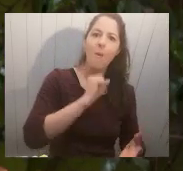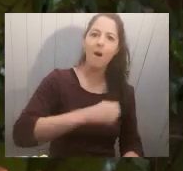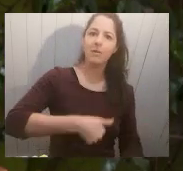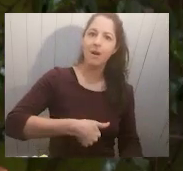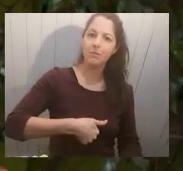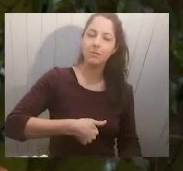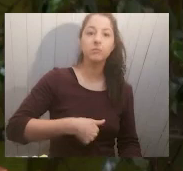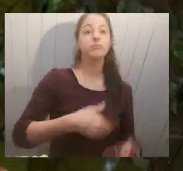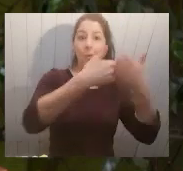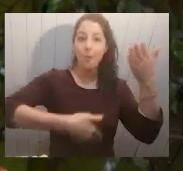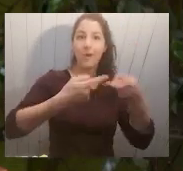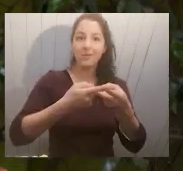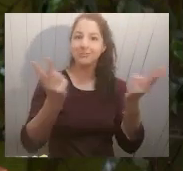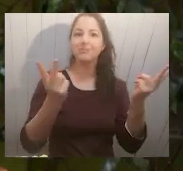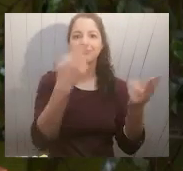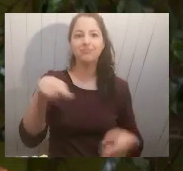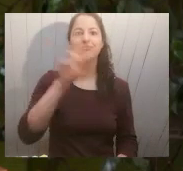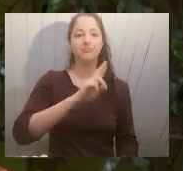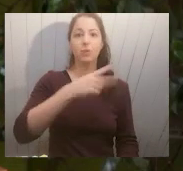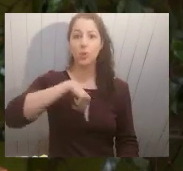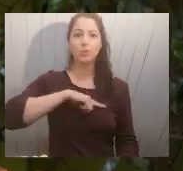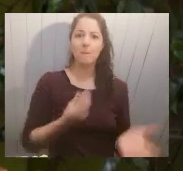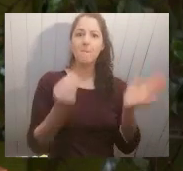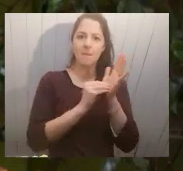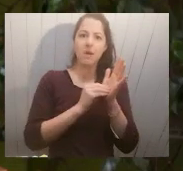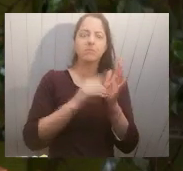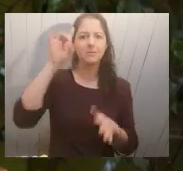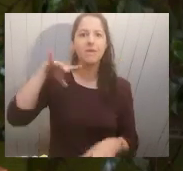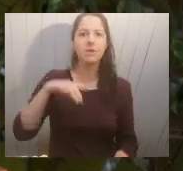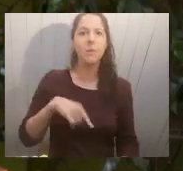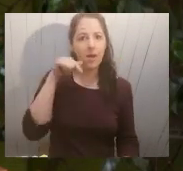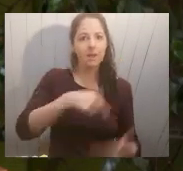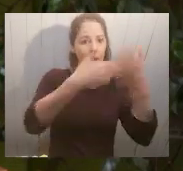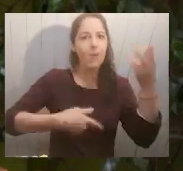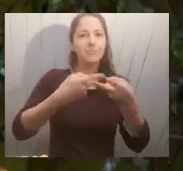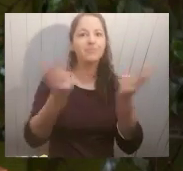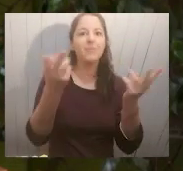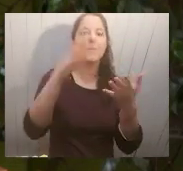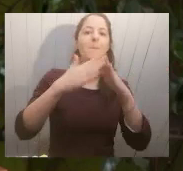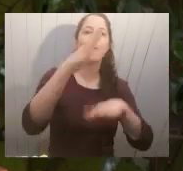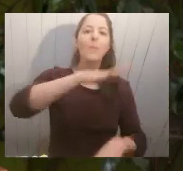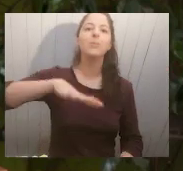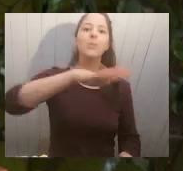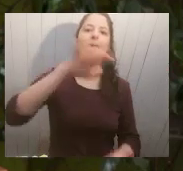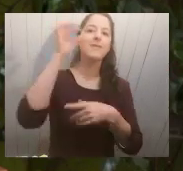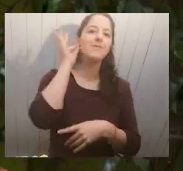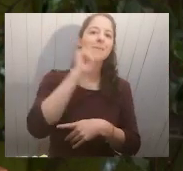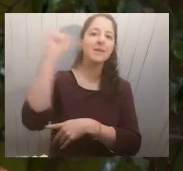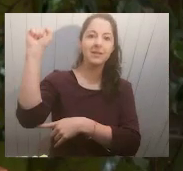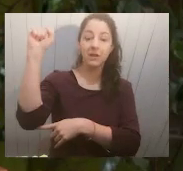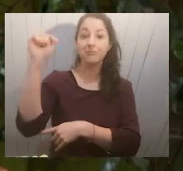ellos. Somos más y lo sabemos, y esta es la cuenta popular feminista. Agradecemos a quienes